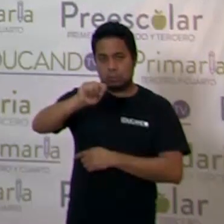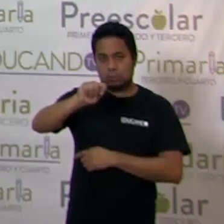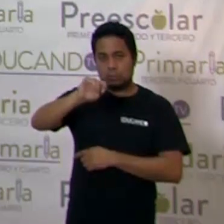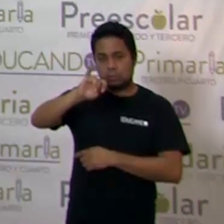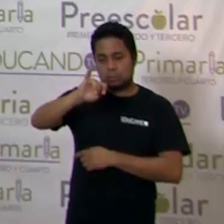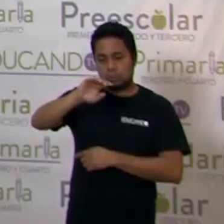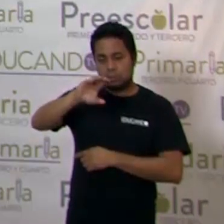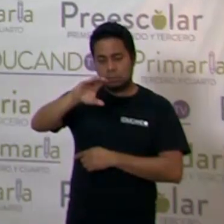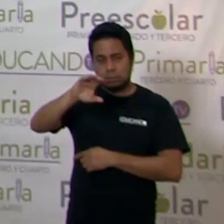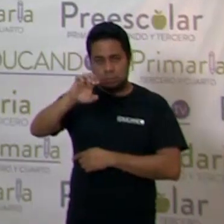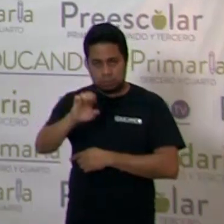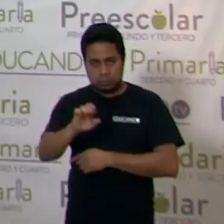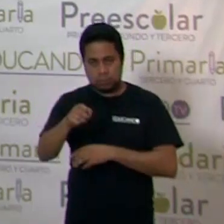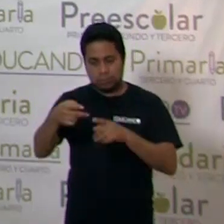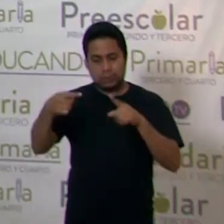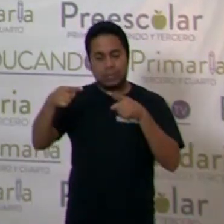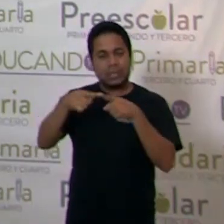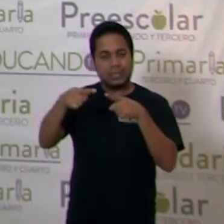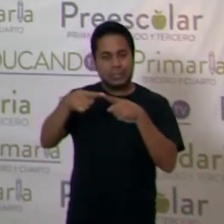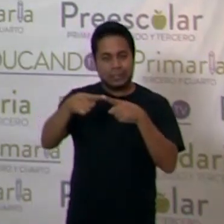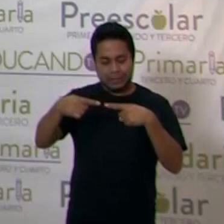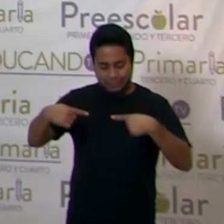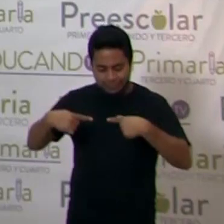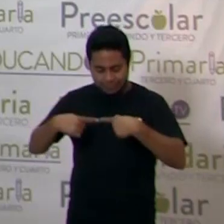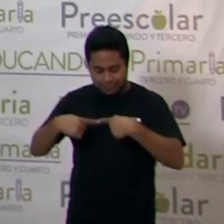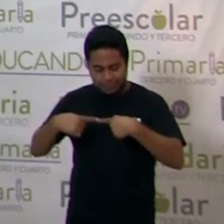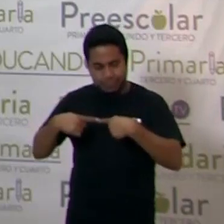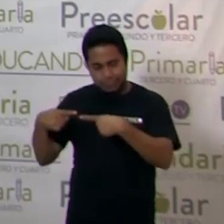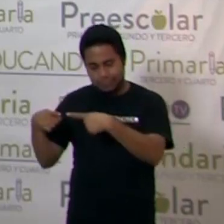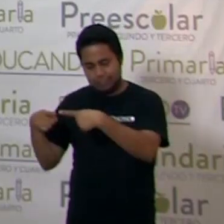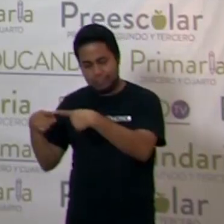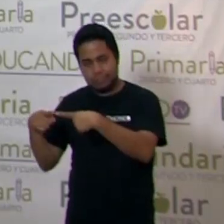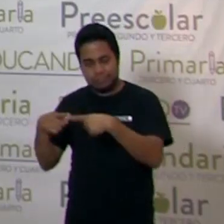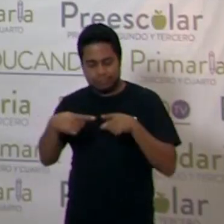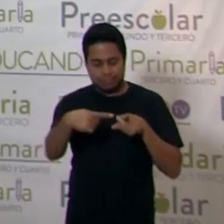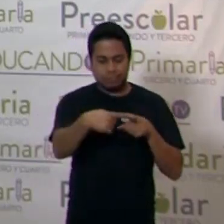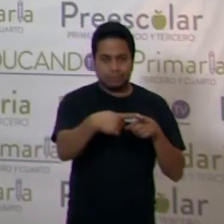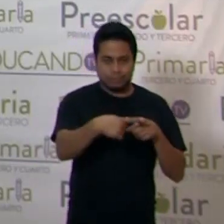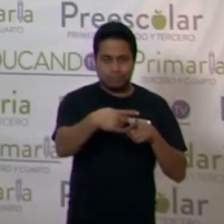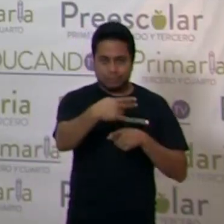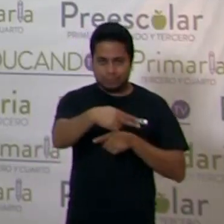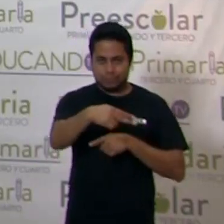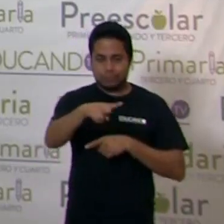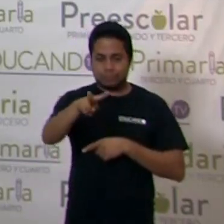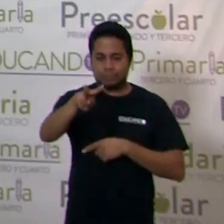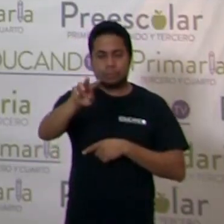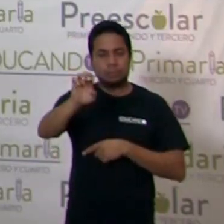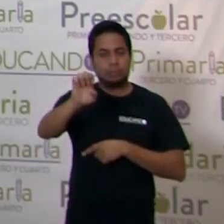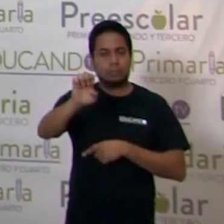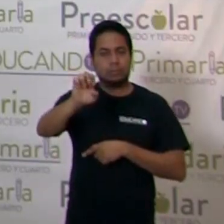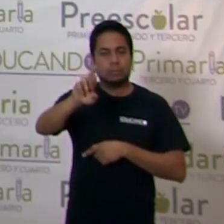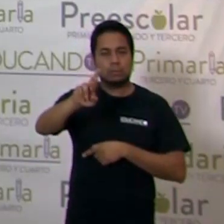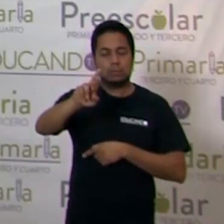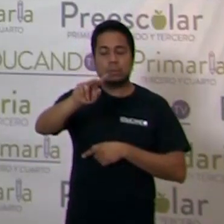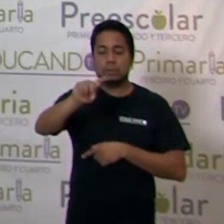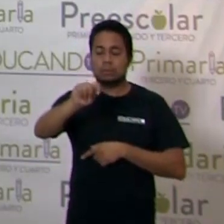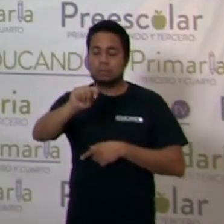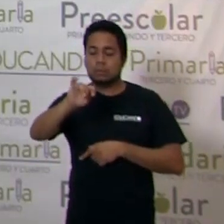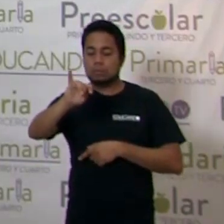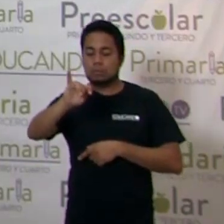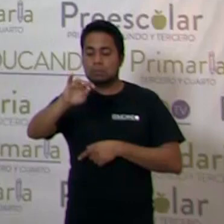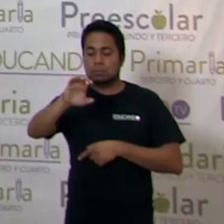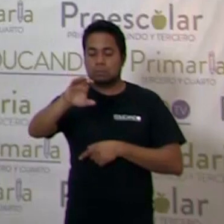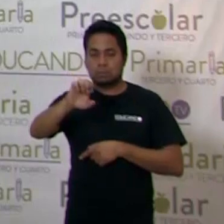pero no son picos son vértices se llaman vértices como en este caso tiene